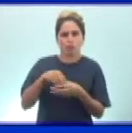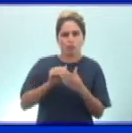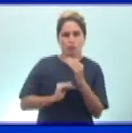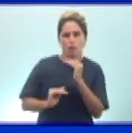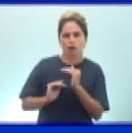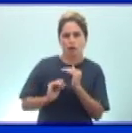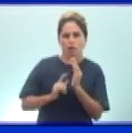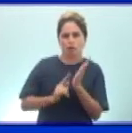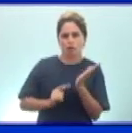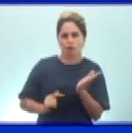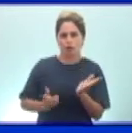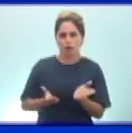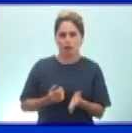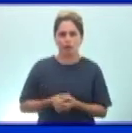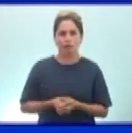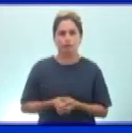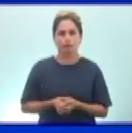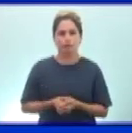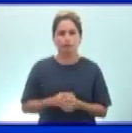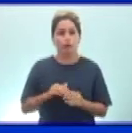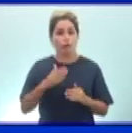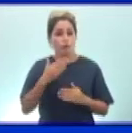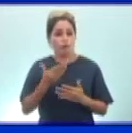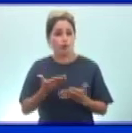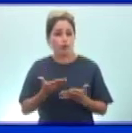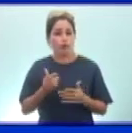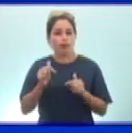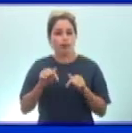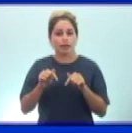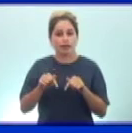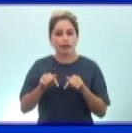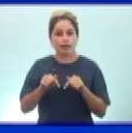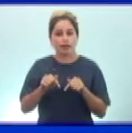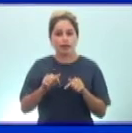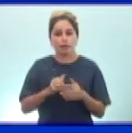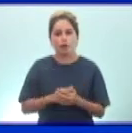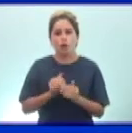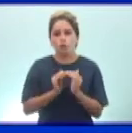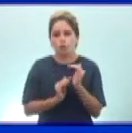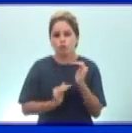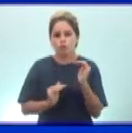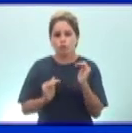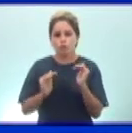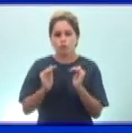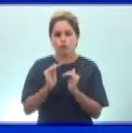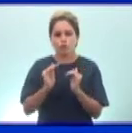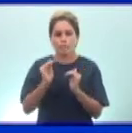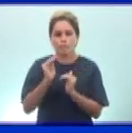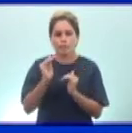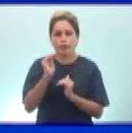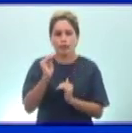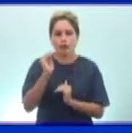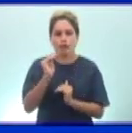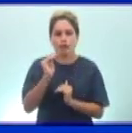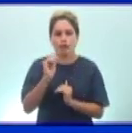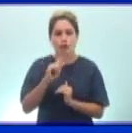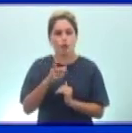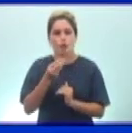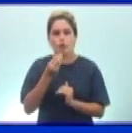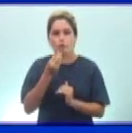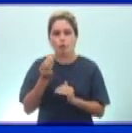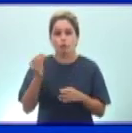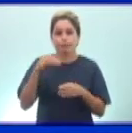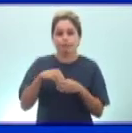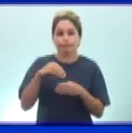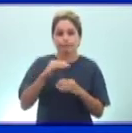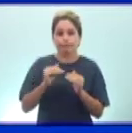energético? Bueno, en este caso podemos decir que los subniveles no los podemos llenar de manera arbitraria, ya que los subniveles